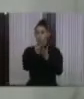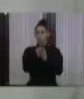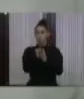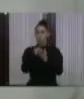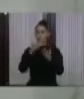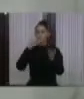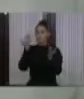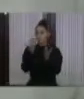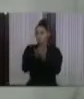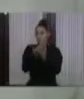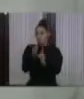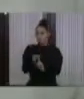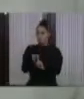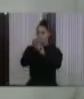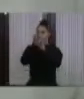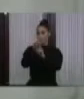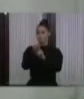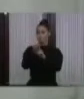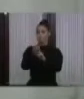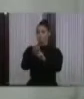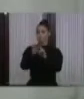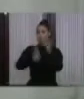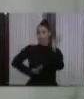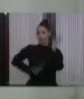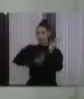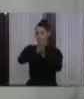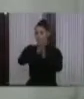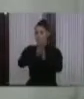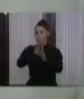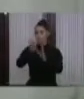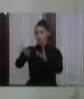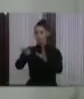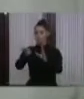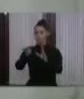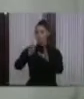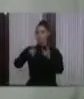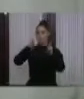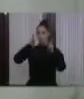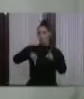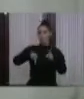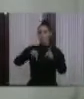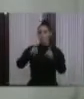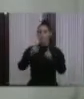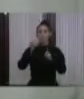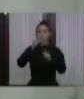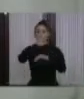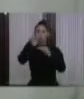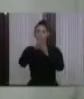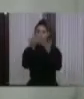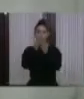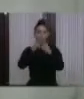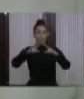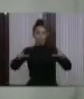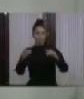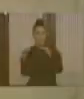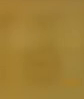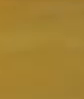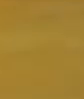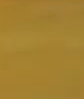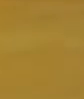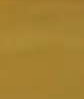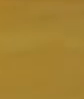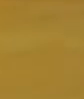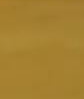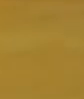lo que selló que no el capital no tiene patria entonces eso es lo que eso es lo que hay que es lo que hay aquí aquí hay una